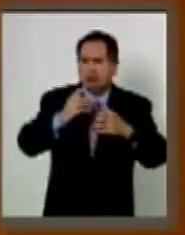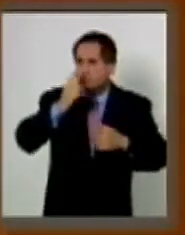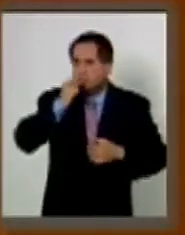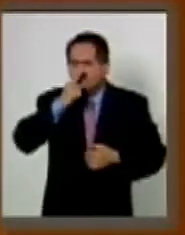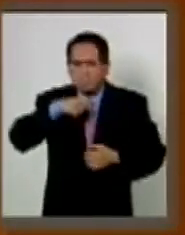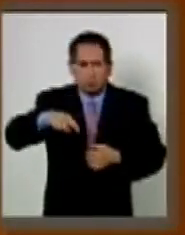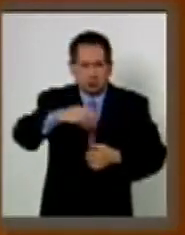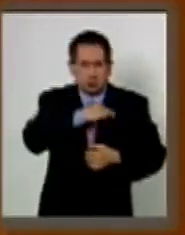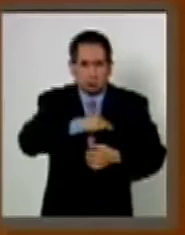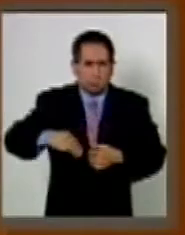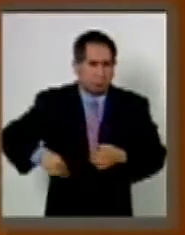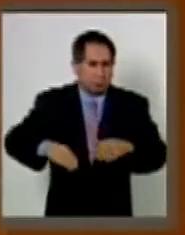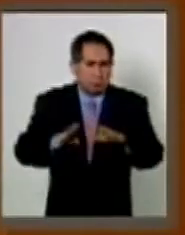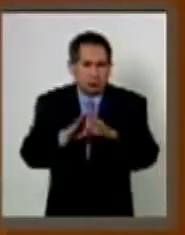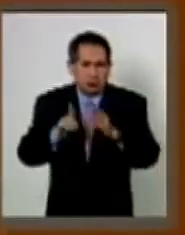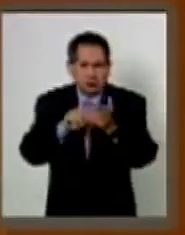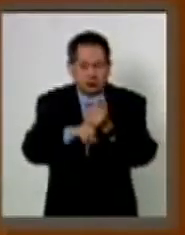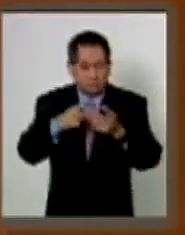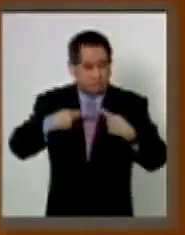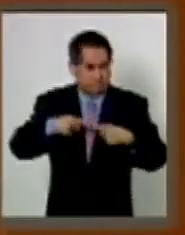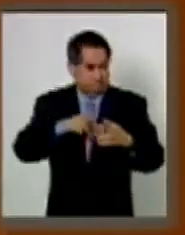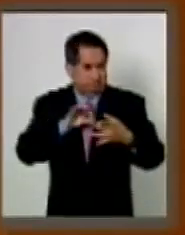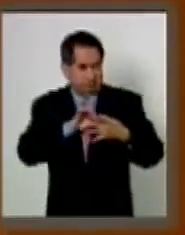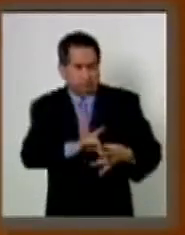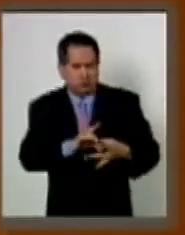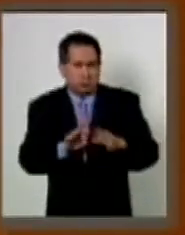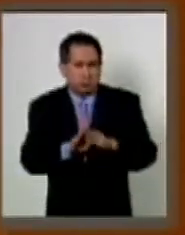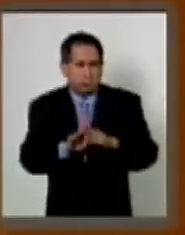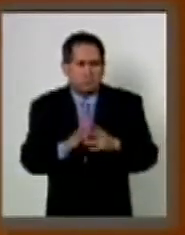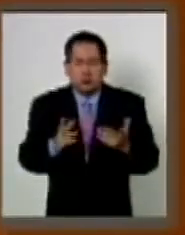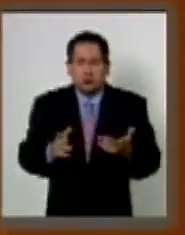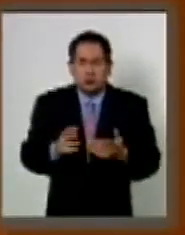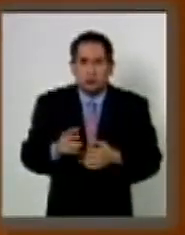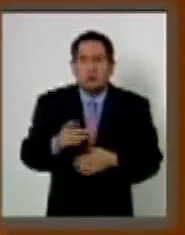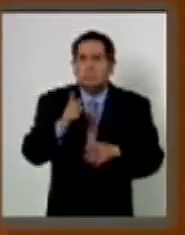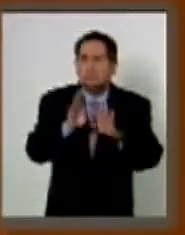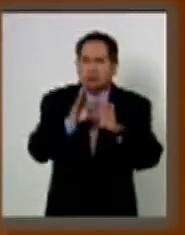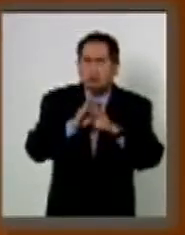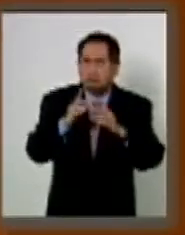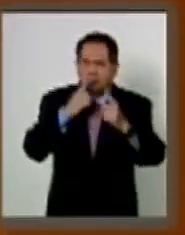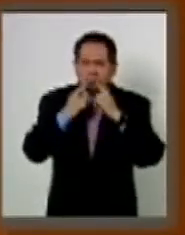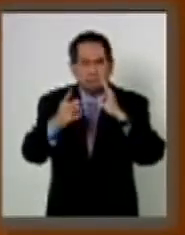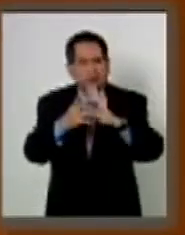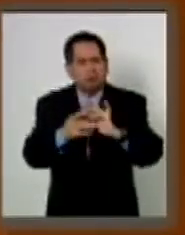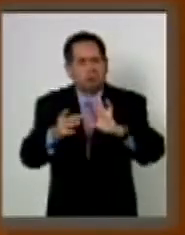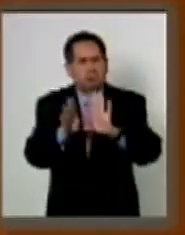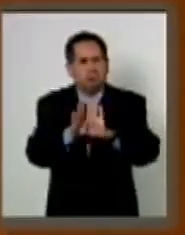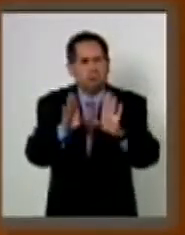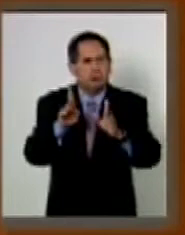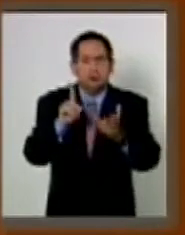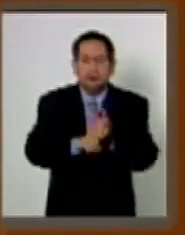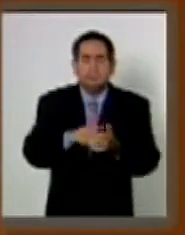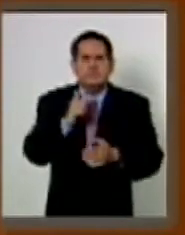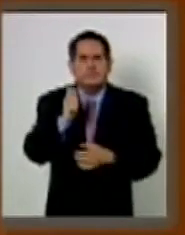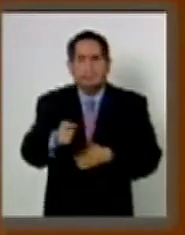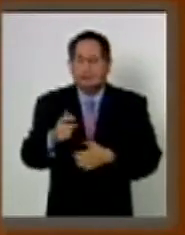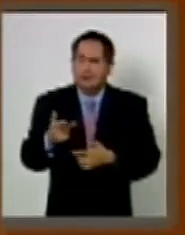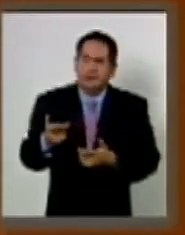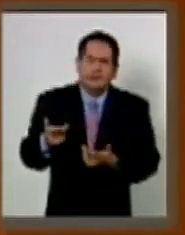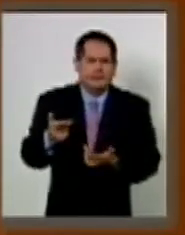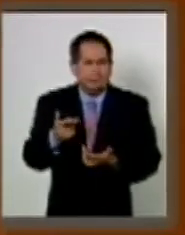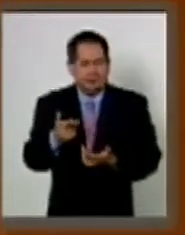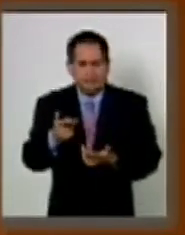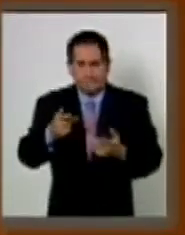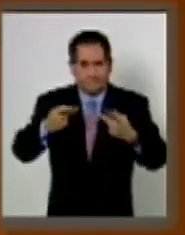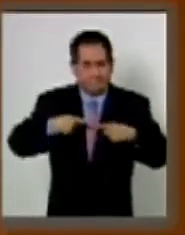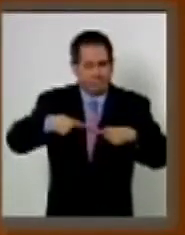policía municipal a la ciudadanía, donde hay la recuperación del valor de la